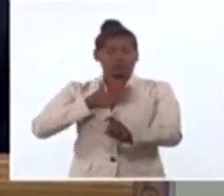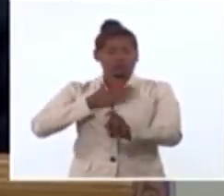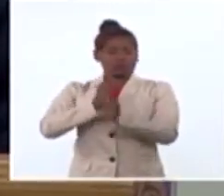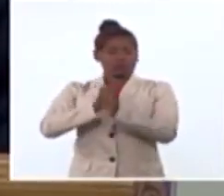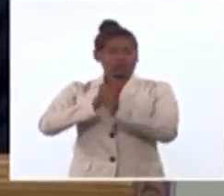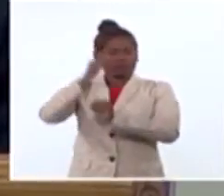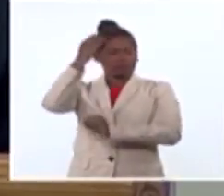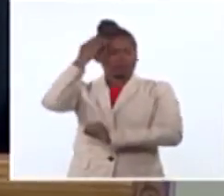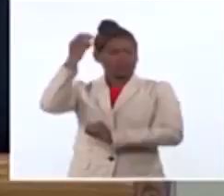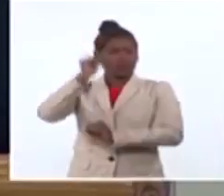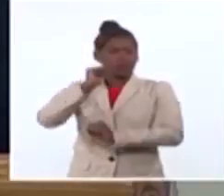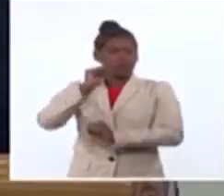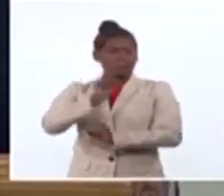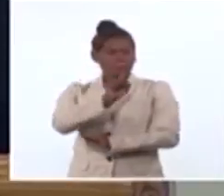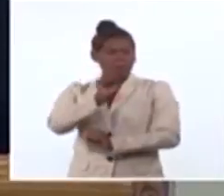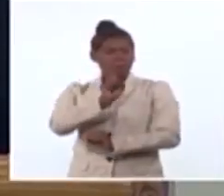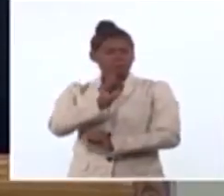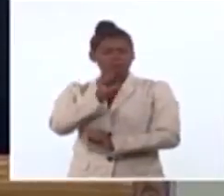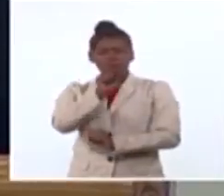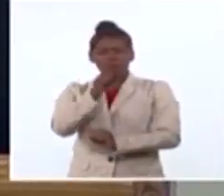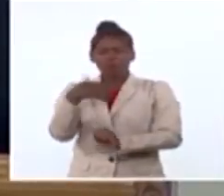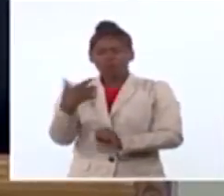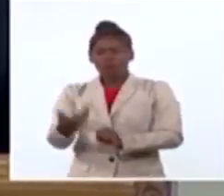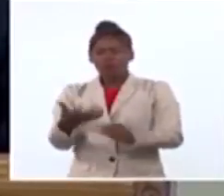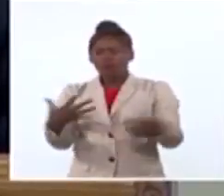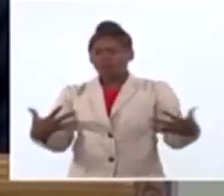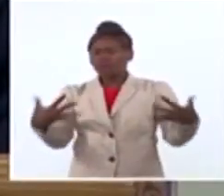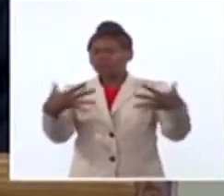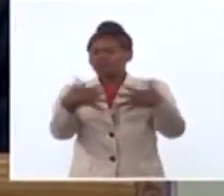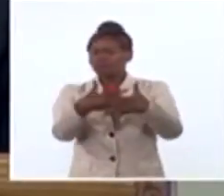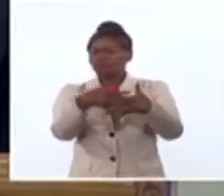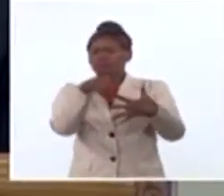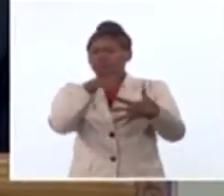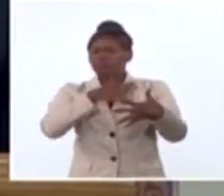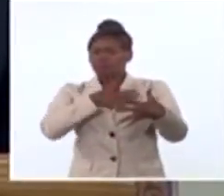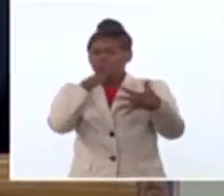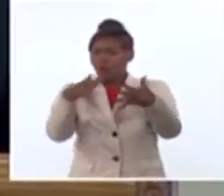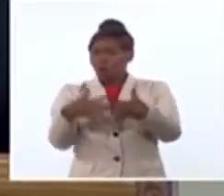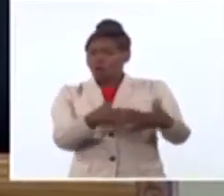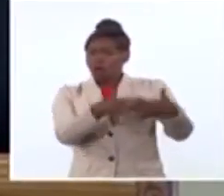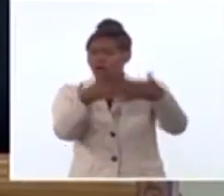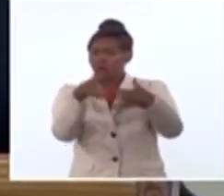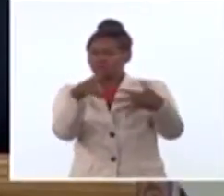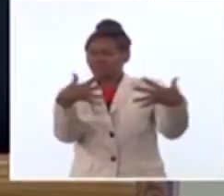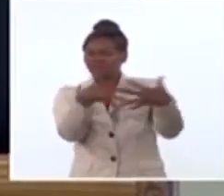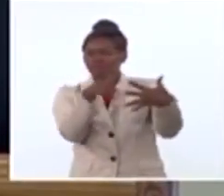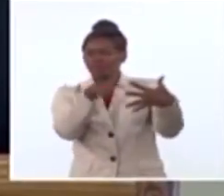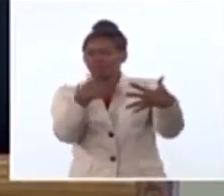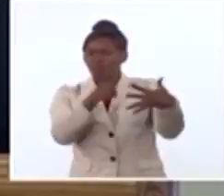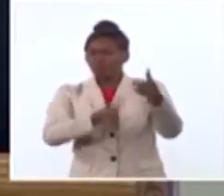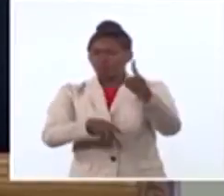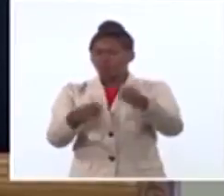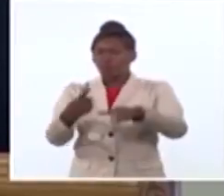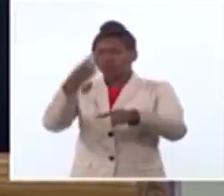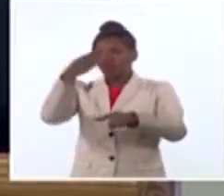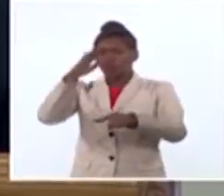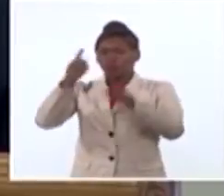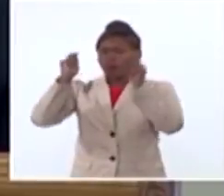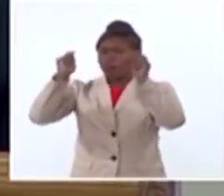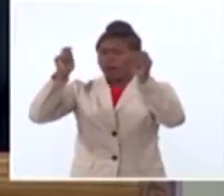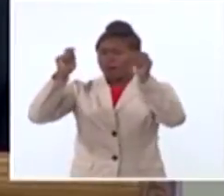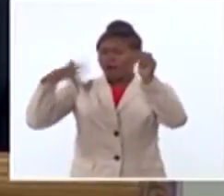Estados Unidos con las llamadas protestas en Cuba. Dos veces el